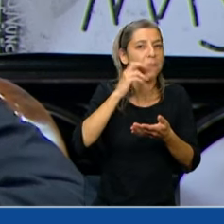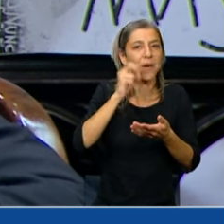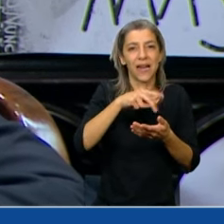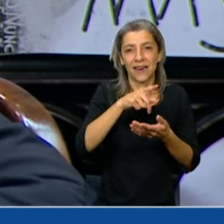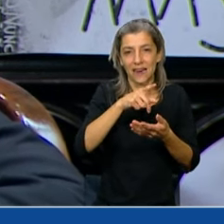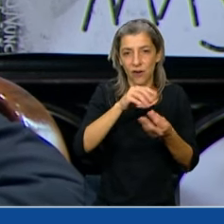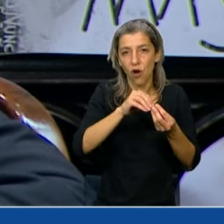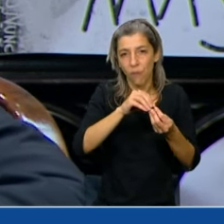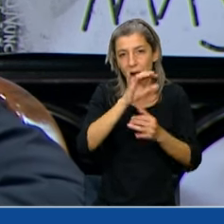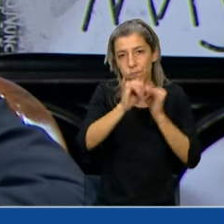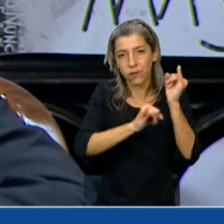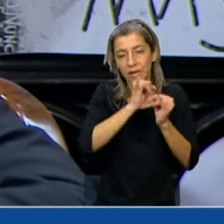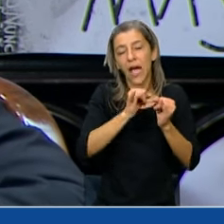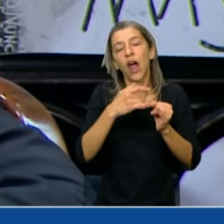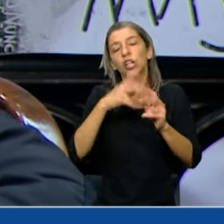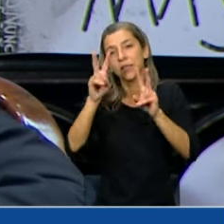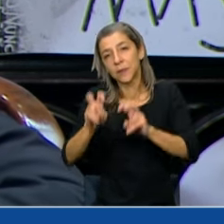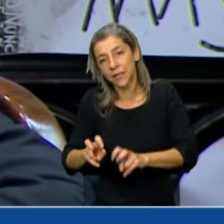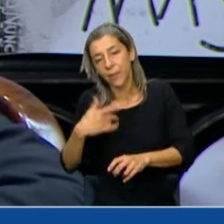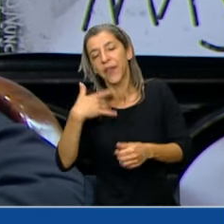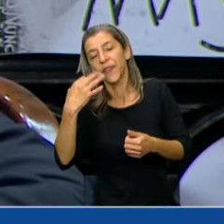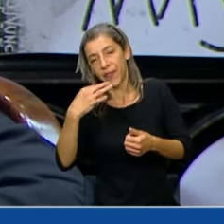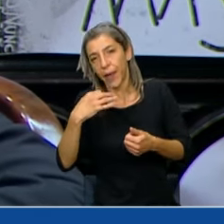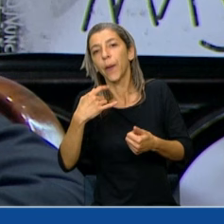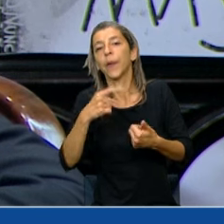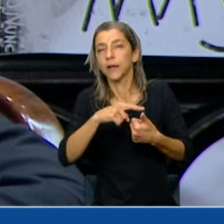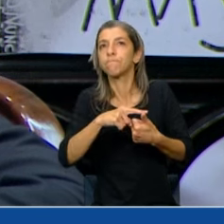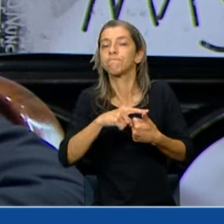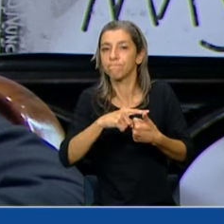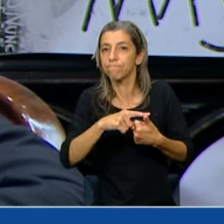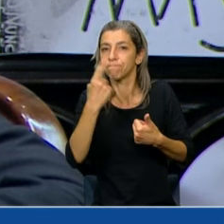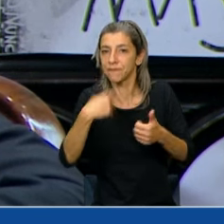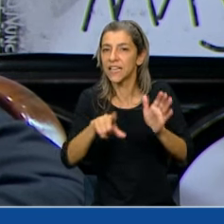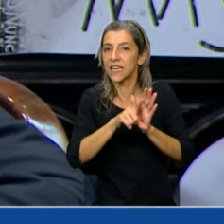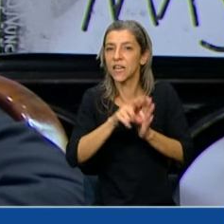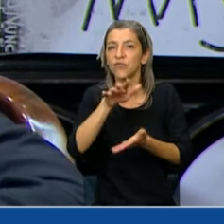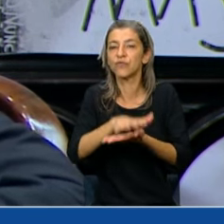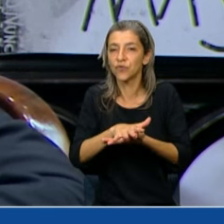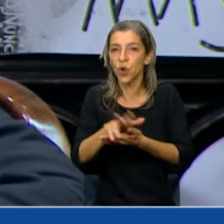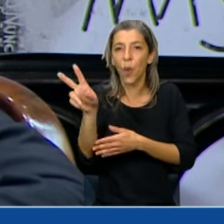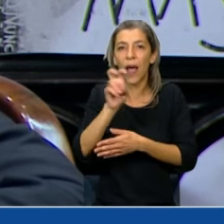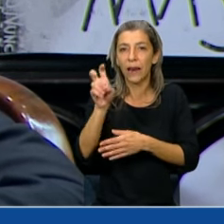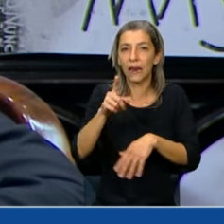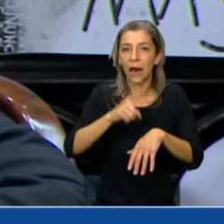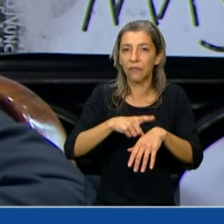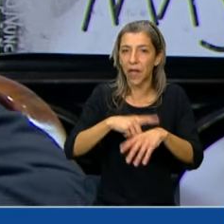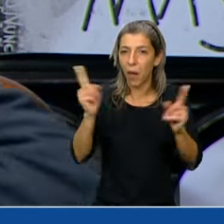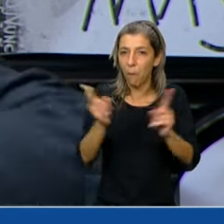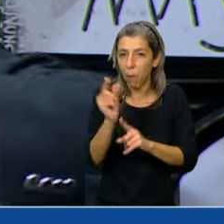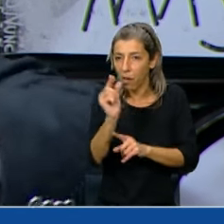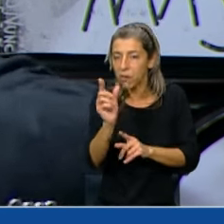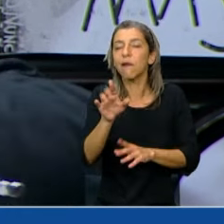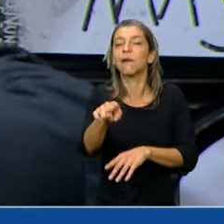a legislar sobre el tema de los alquileres temporarios que hoy constituyen un verdadero